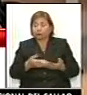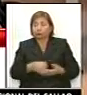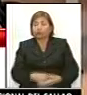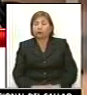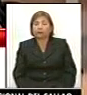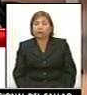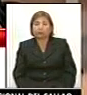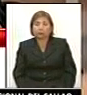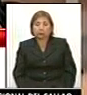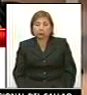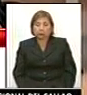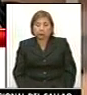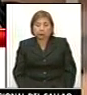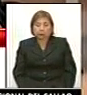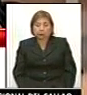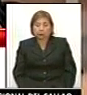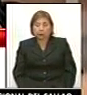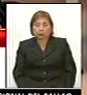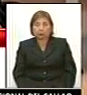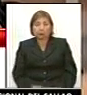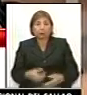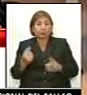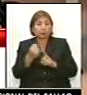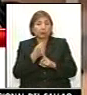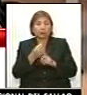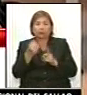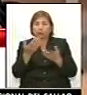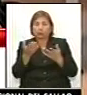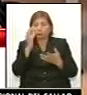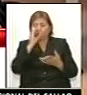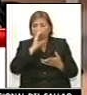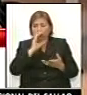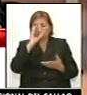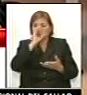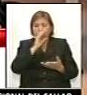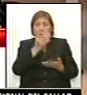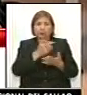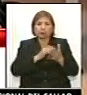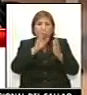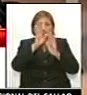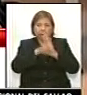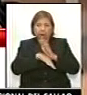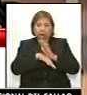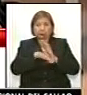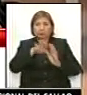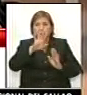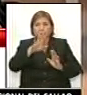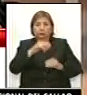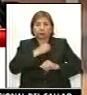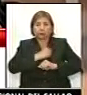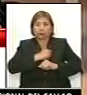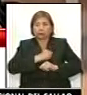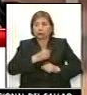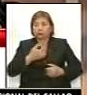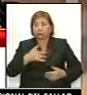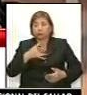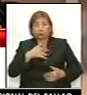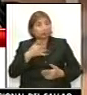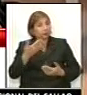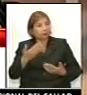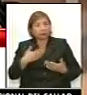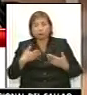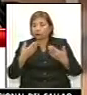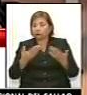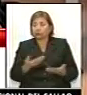cierto?, del victimario buscando que bajes tus defensas con respecto a afectos que te pueden dar,